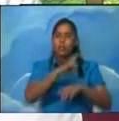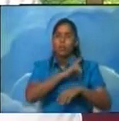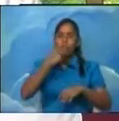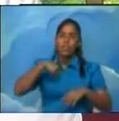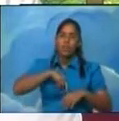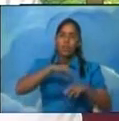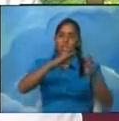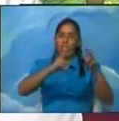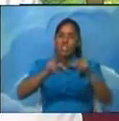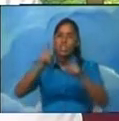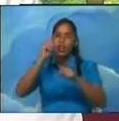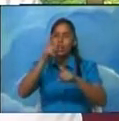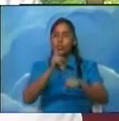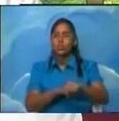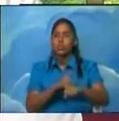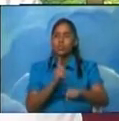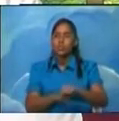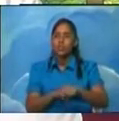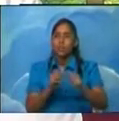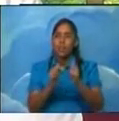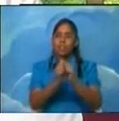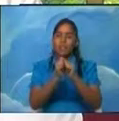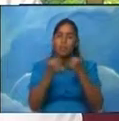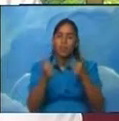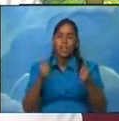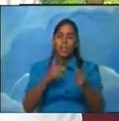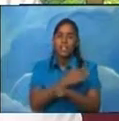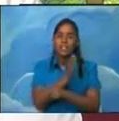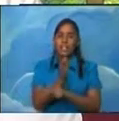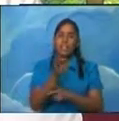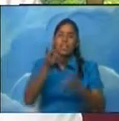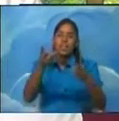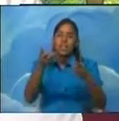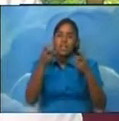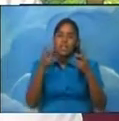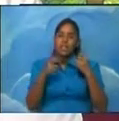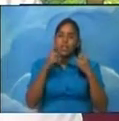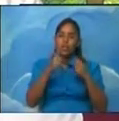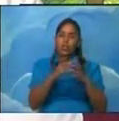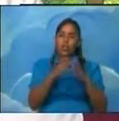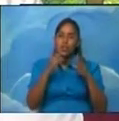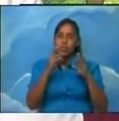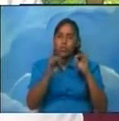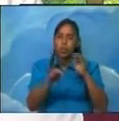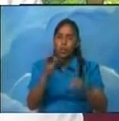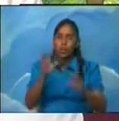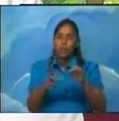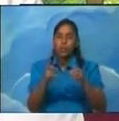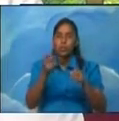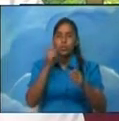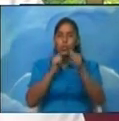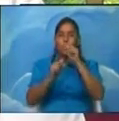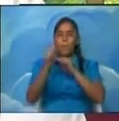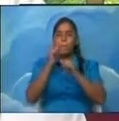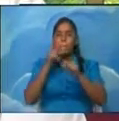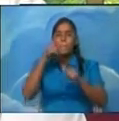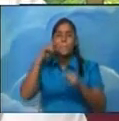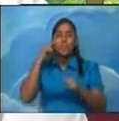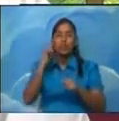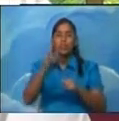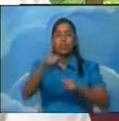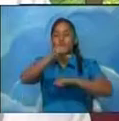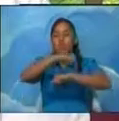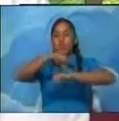a su tiempo, la temprana y la tardía, y recogerás tu grano, tu vino y tu